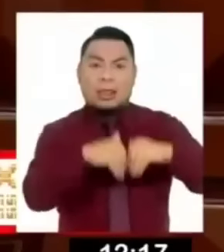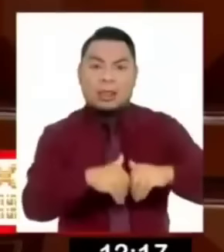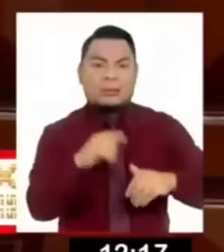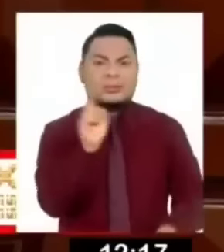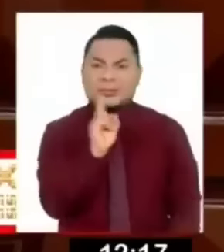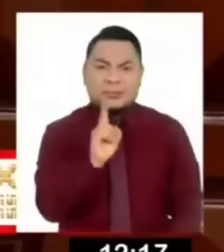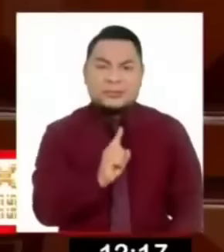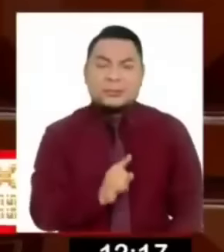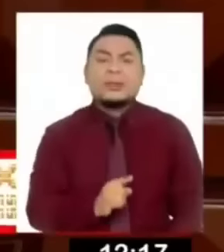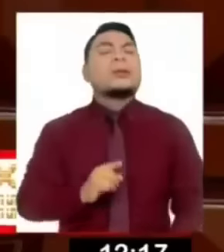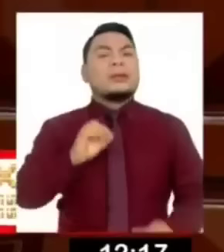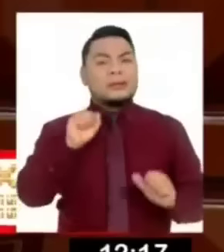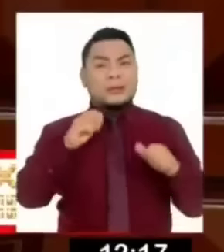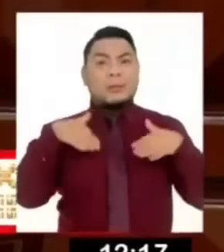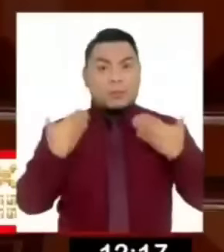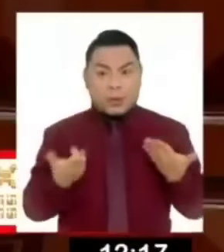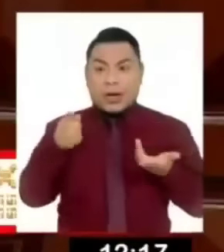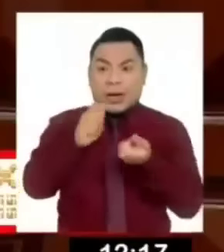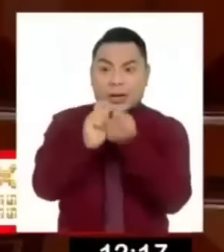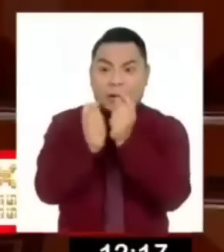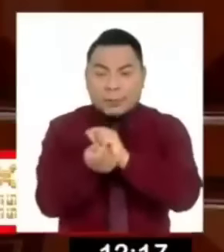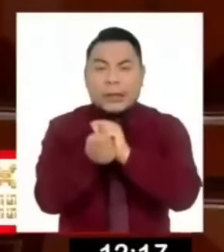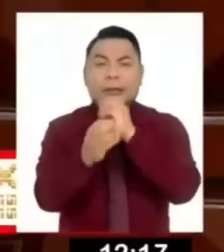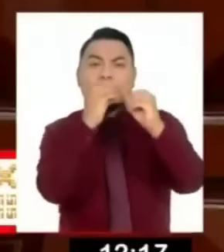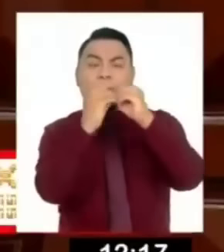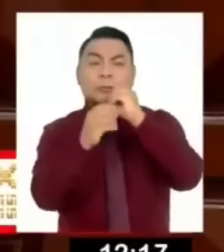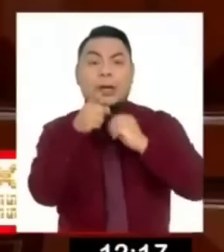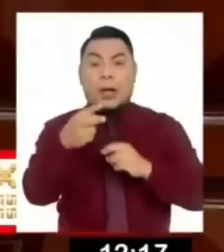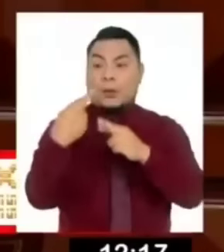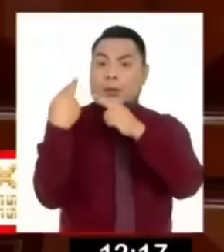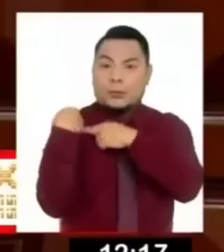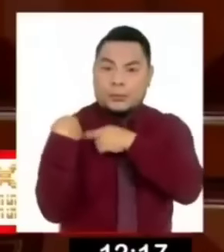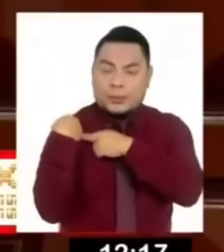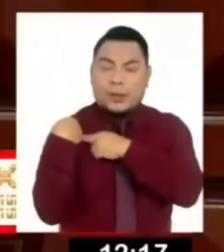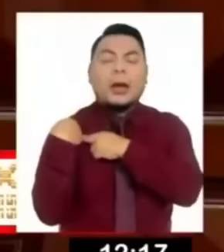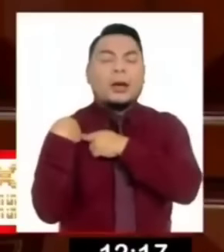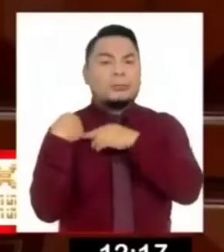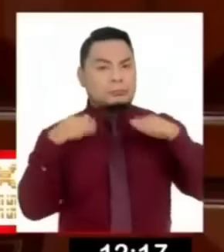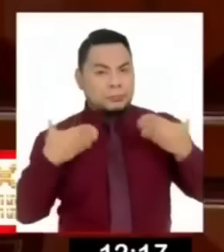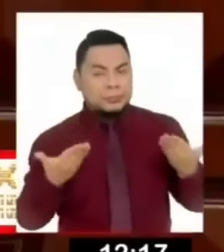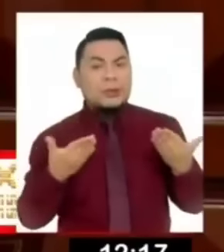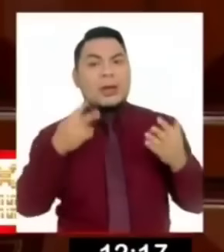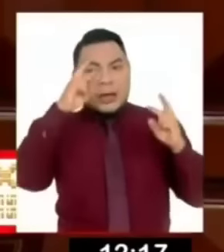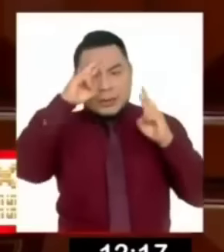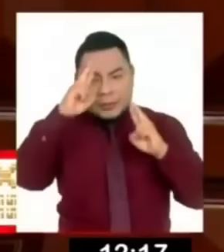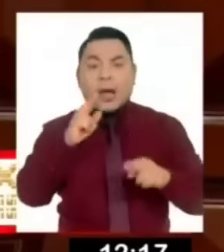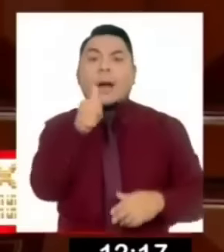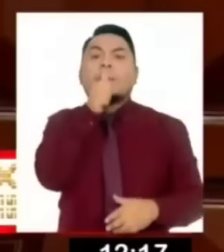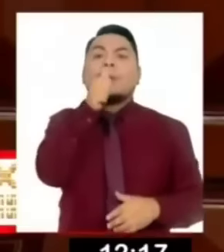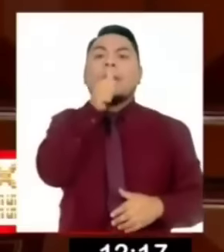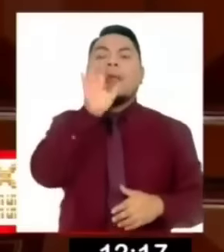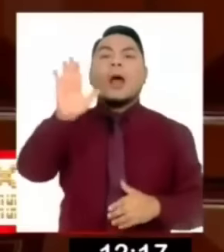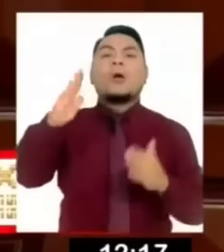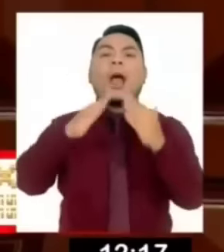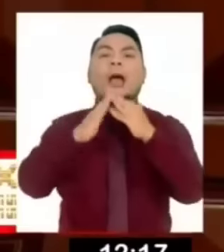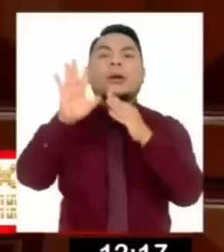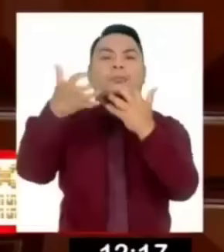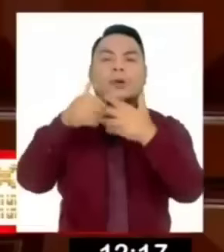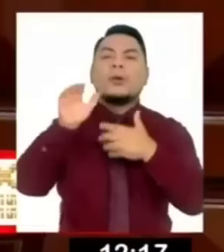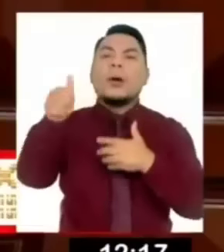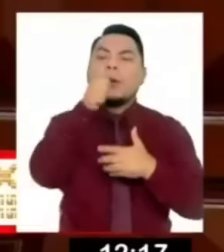Si es posible realizar estos cambios con responsabilidad, respetando la propiedad privada, pero